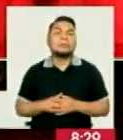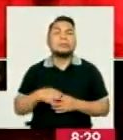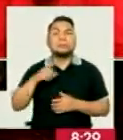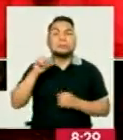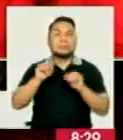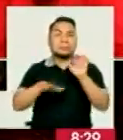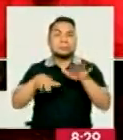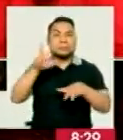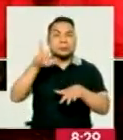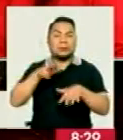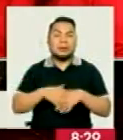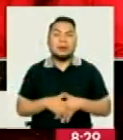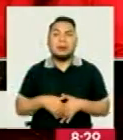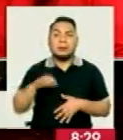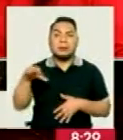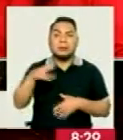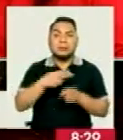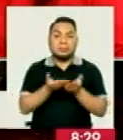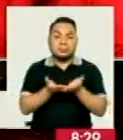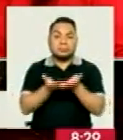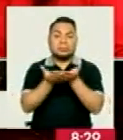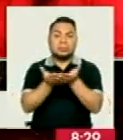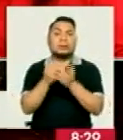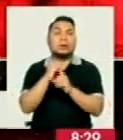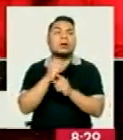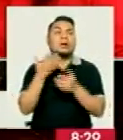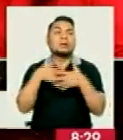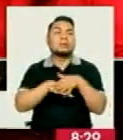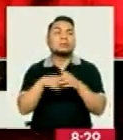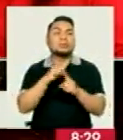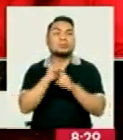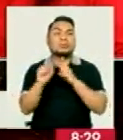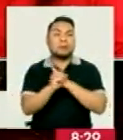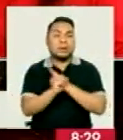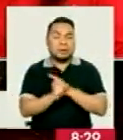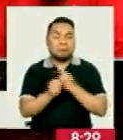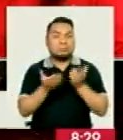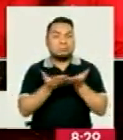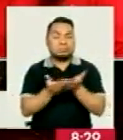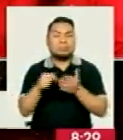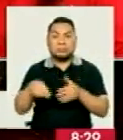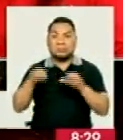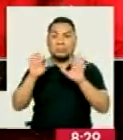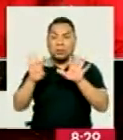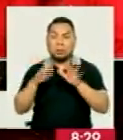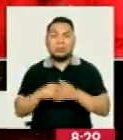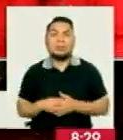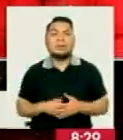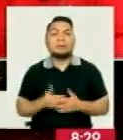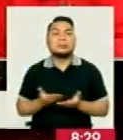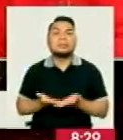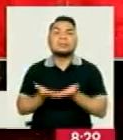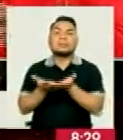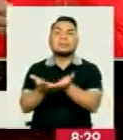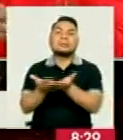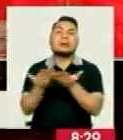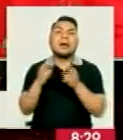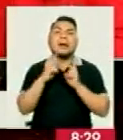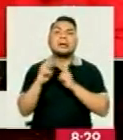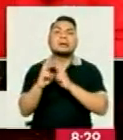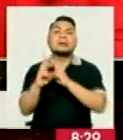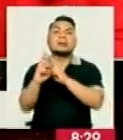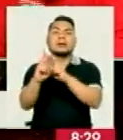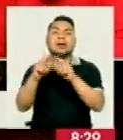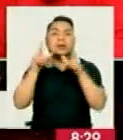13 plataformas itinerantes de acción social, así es, 13, de las cuales 9 se trasladan a través de los ríos,